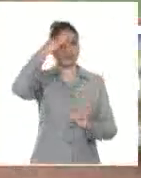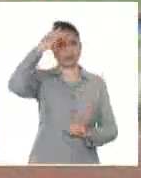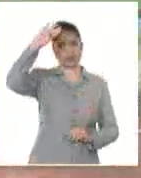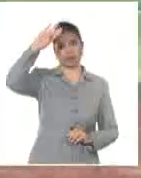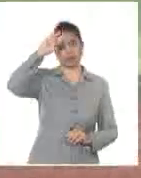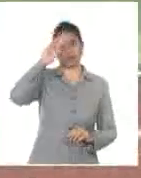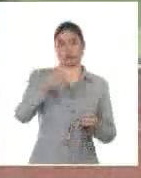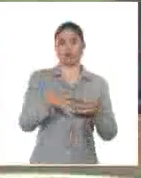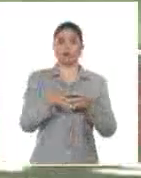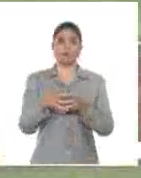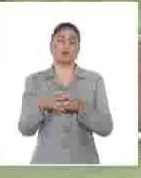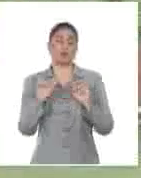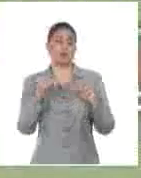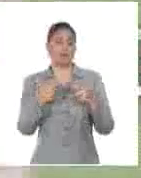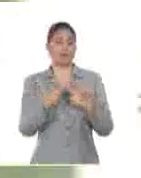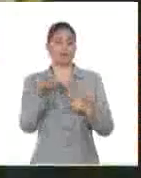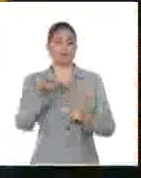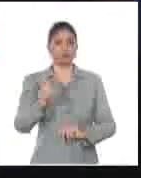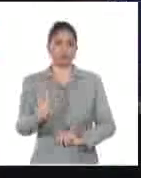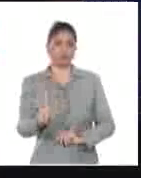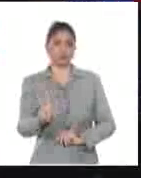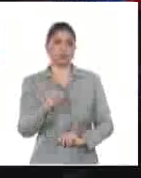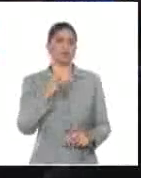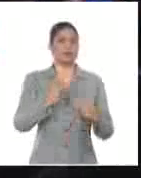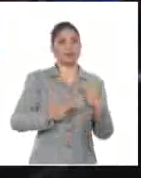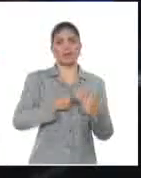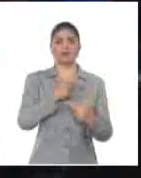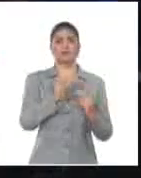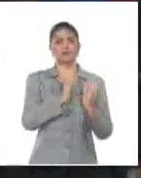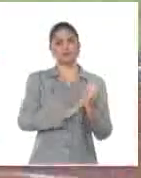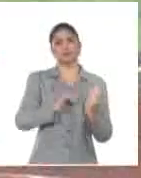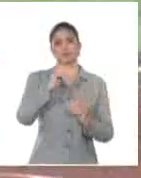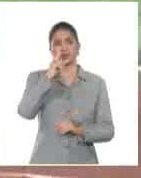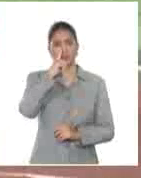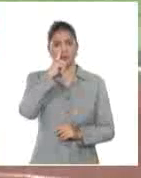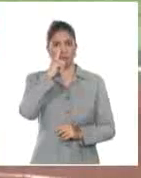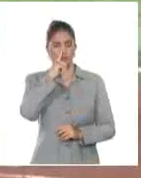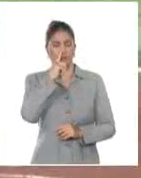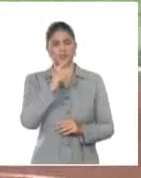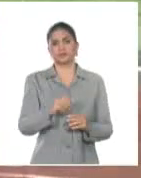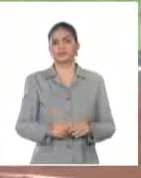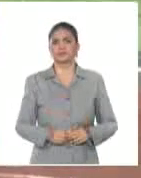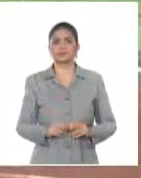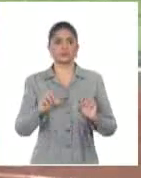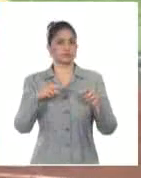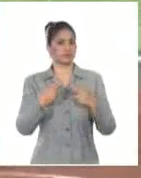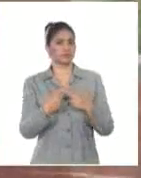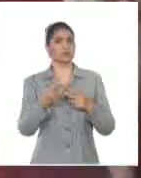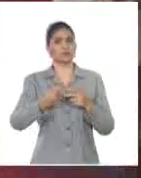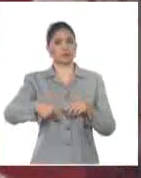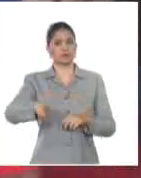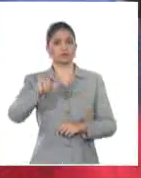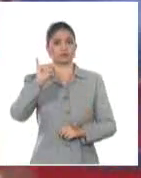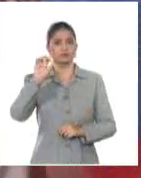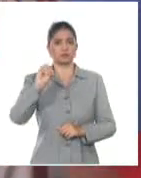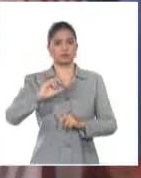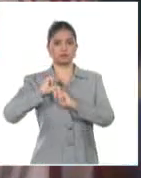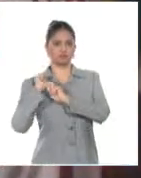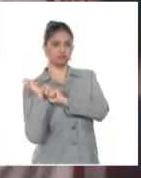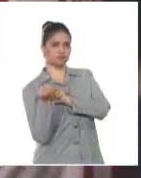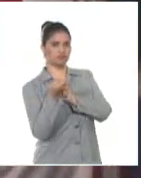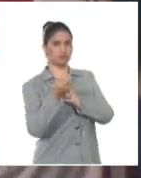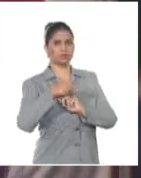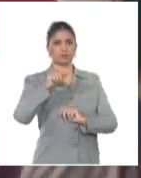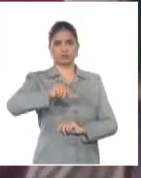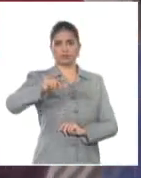país en el Premier 12, que será el próximo mes de noviembre. La convocatoria de 60 peloteros incluye a atletas establecidos que